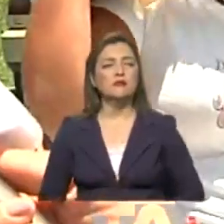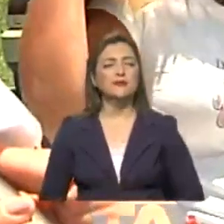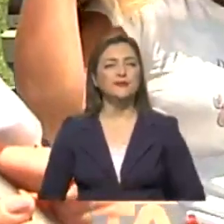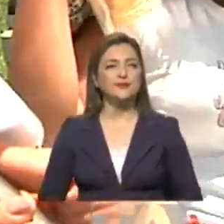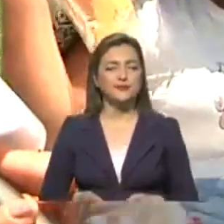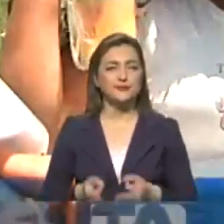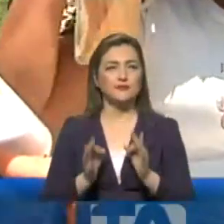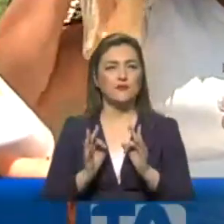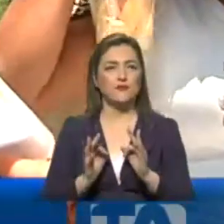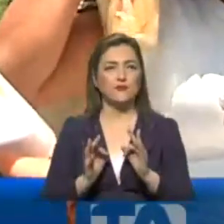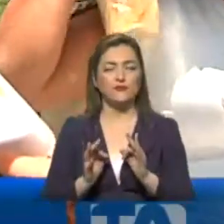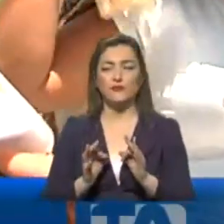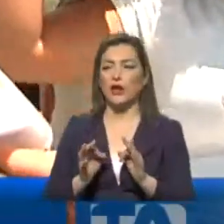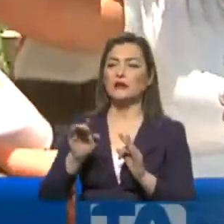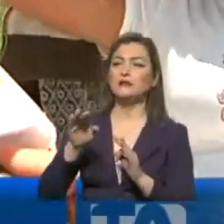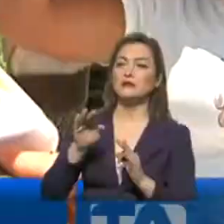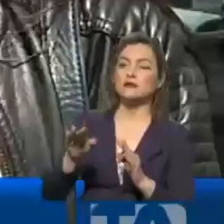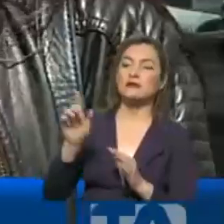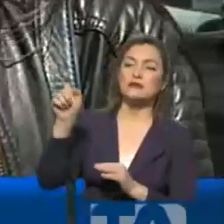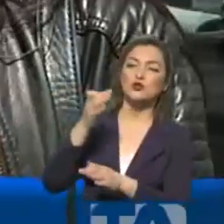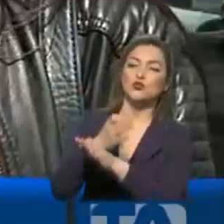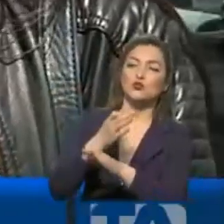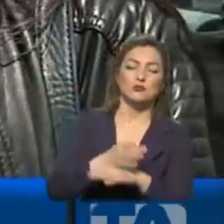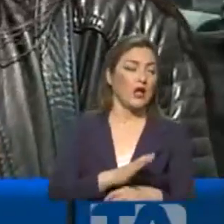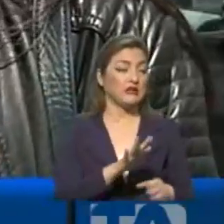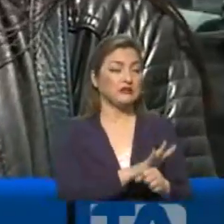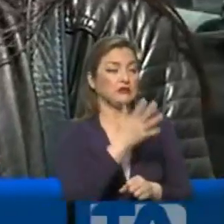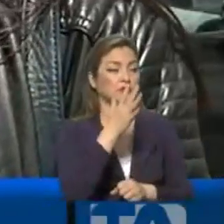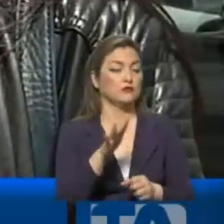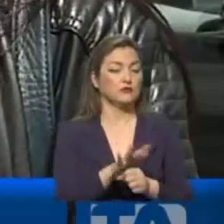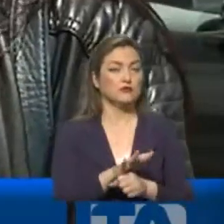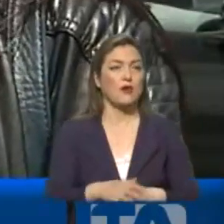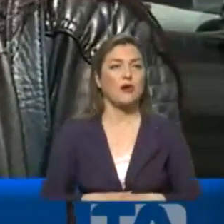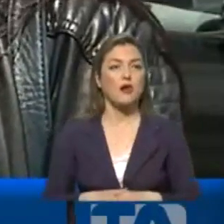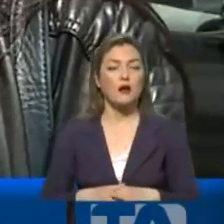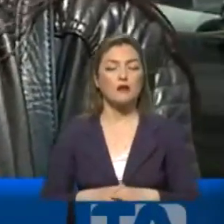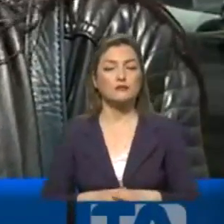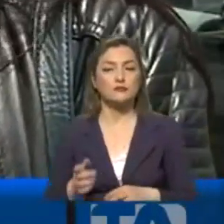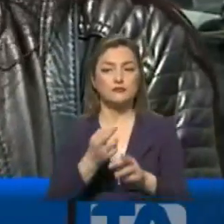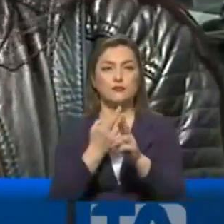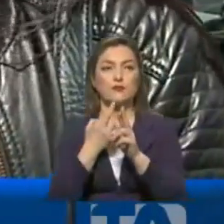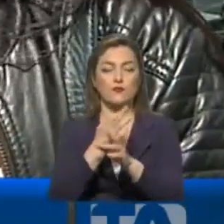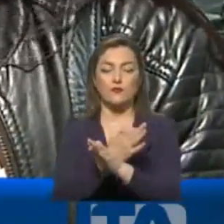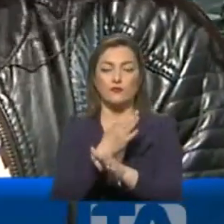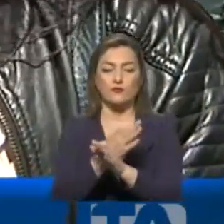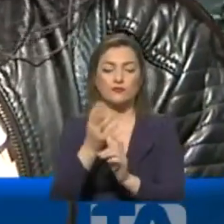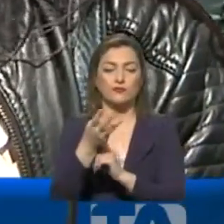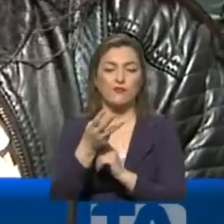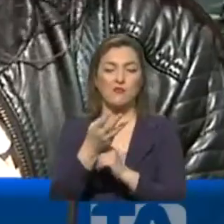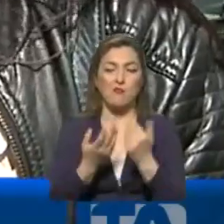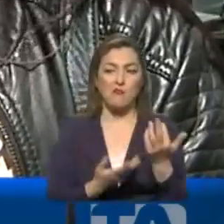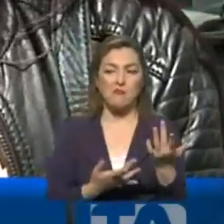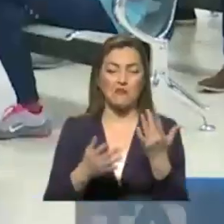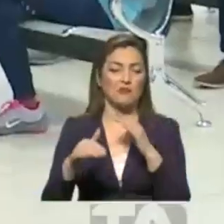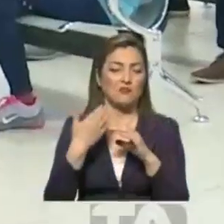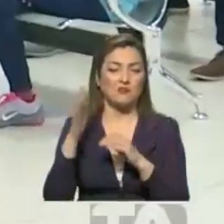febrero también fui, dijo que no hay cupos, están a full, ¿no? Incluso virtual era que deberían respondernos y mandar turnos virtualmente, pero